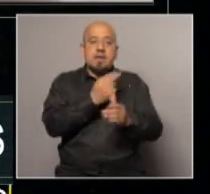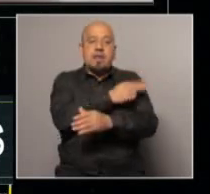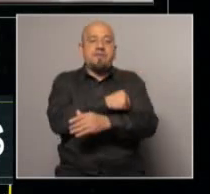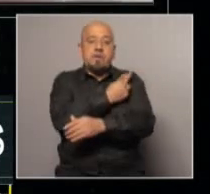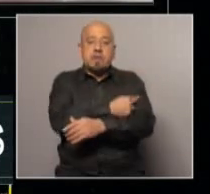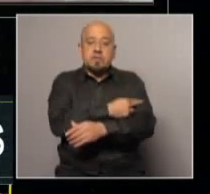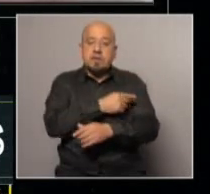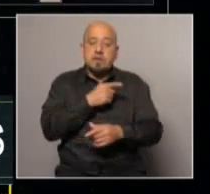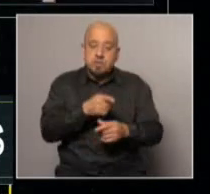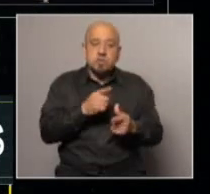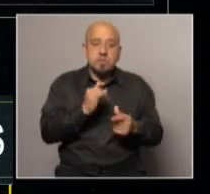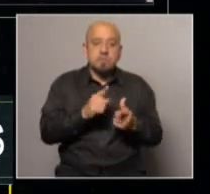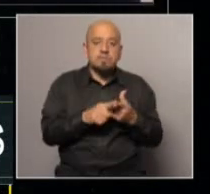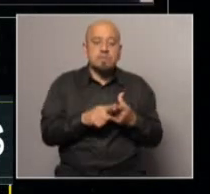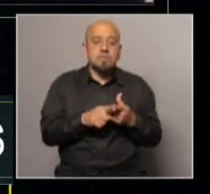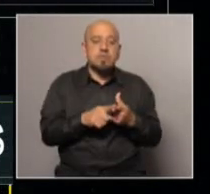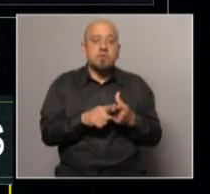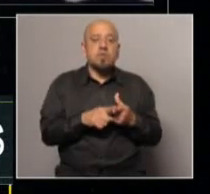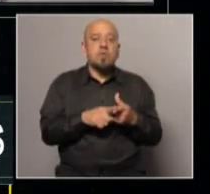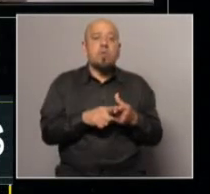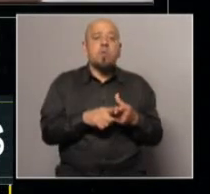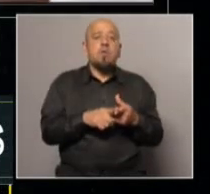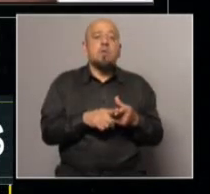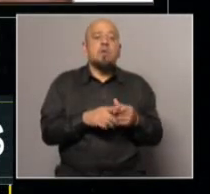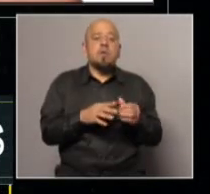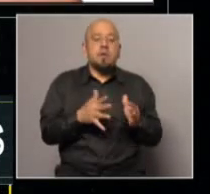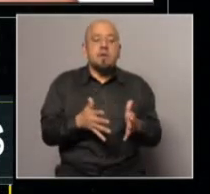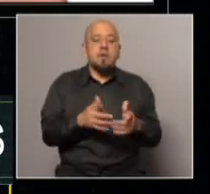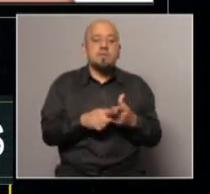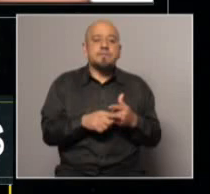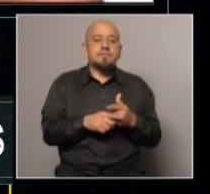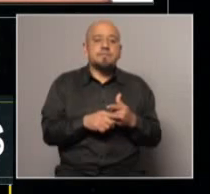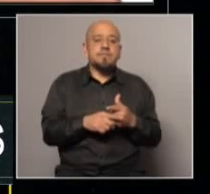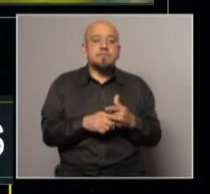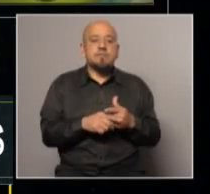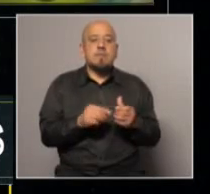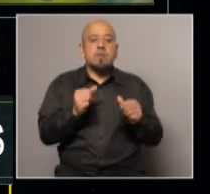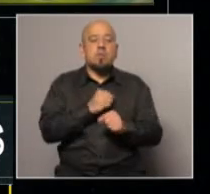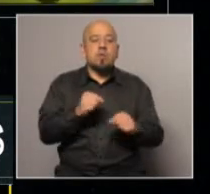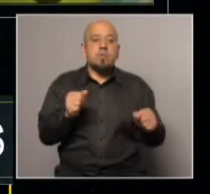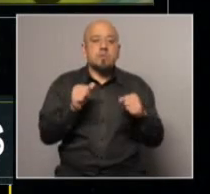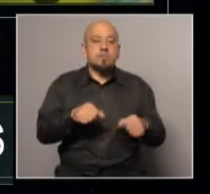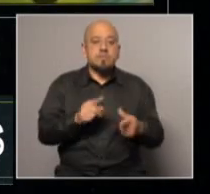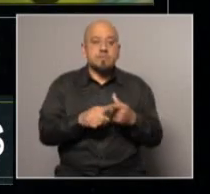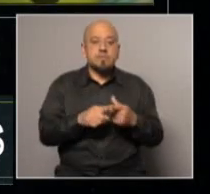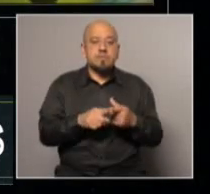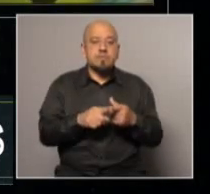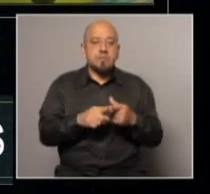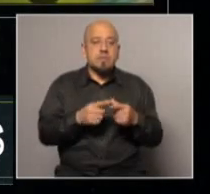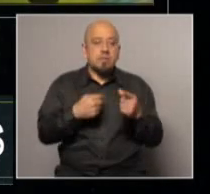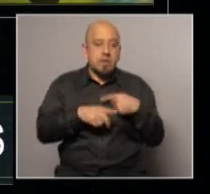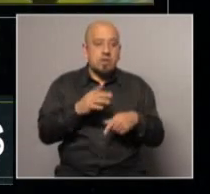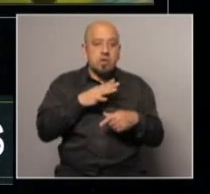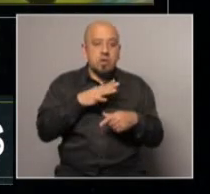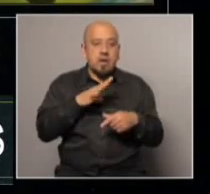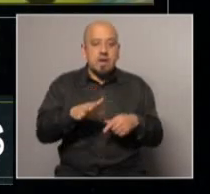eso. Yo no digo que no haya una etapa intermedia en la que nosotros, con especialidades vegetales, podamos encontrar fórmulas intermedias, pero lo que